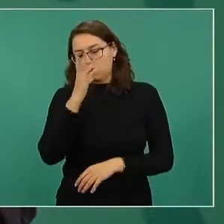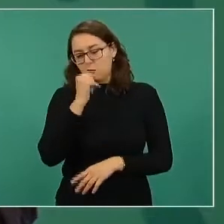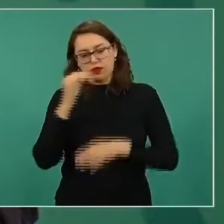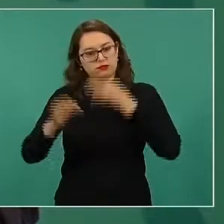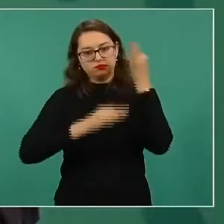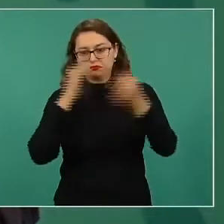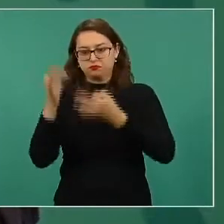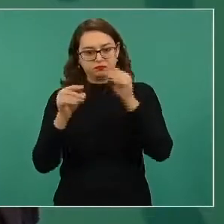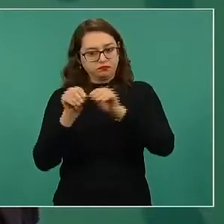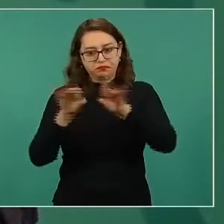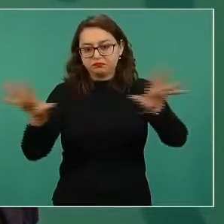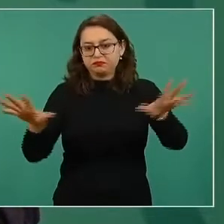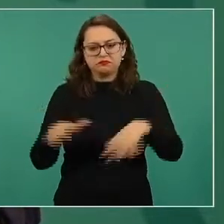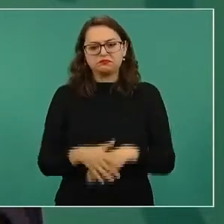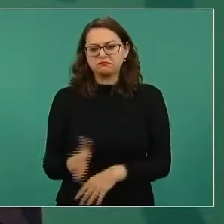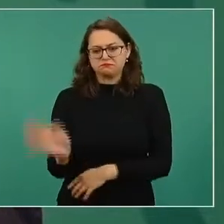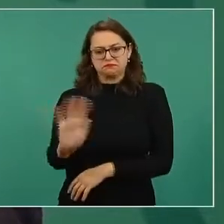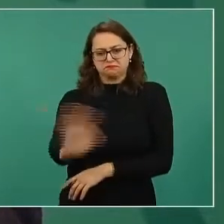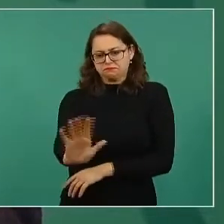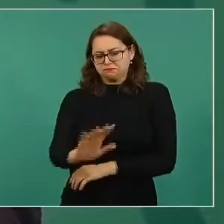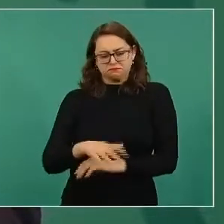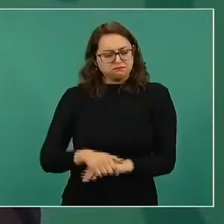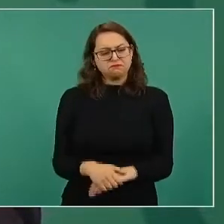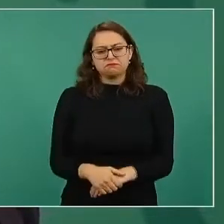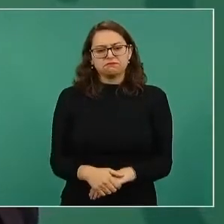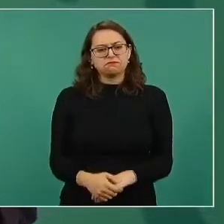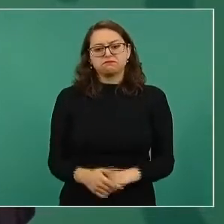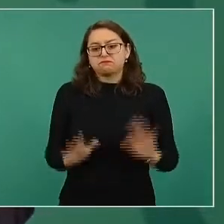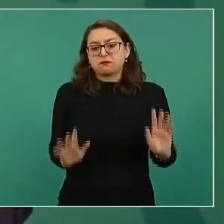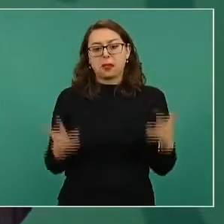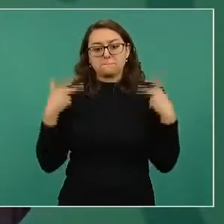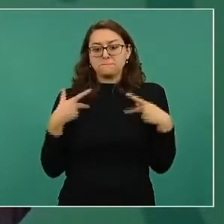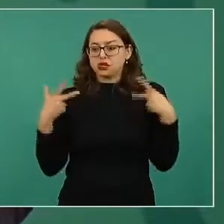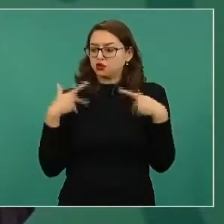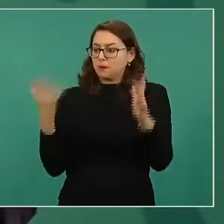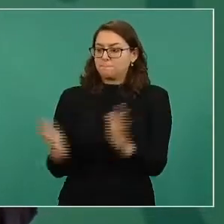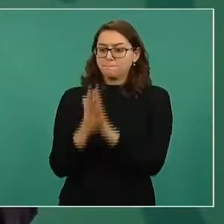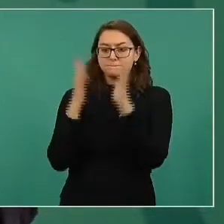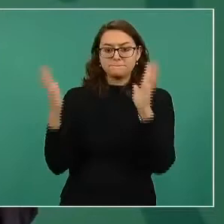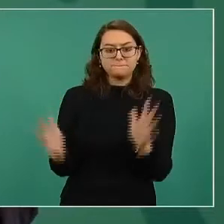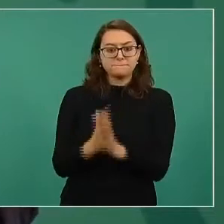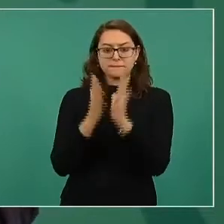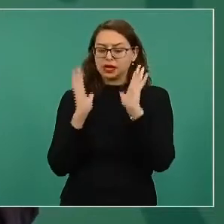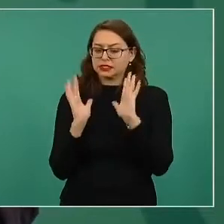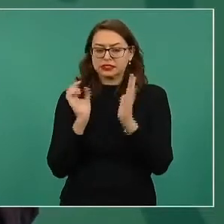Y no es esa mi intención. Yo lo que quiero es que la gente participe,